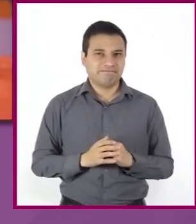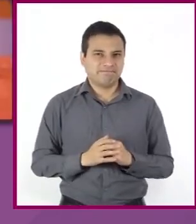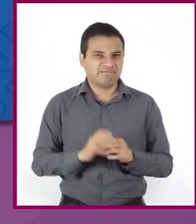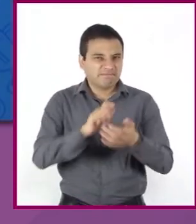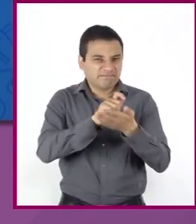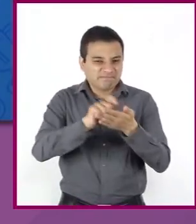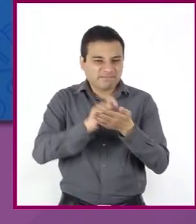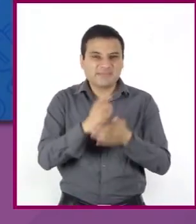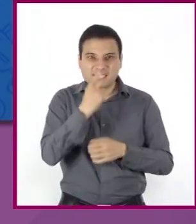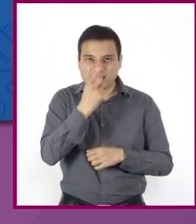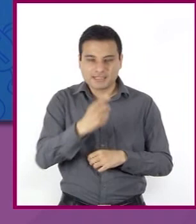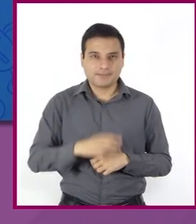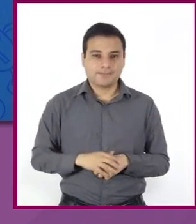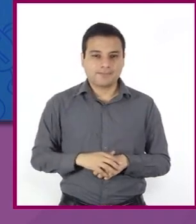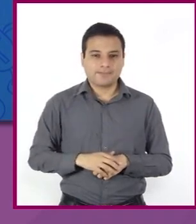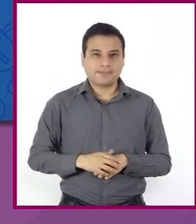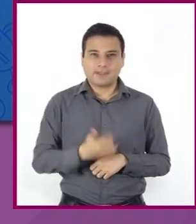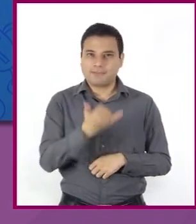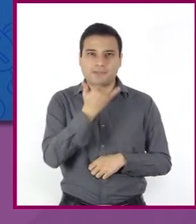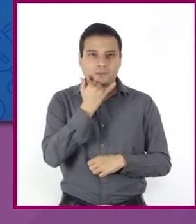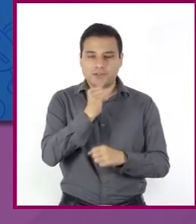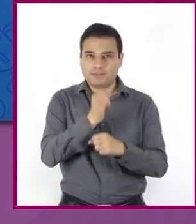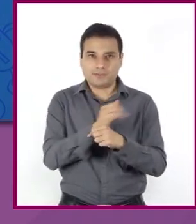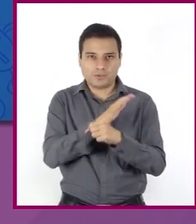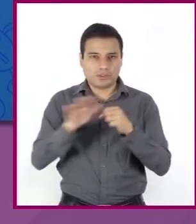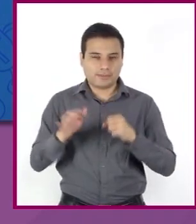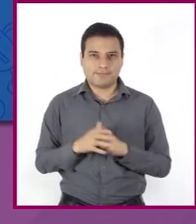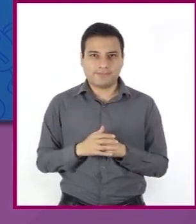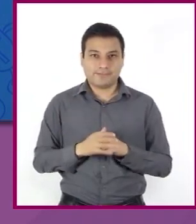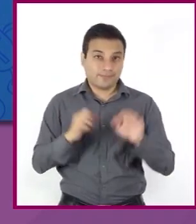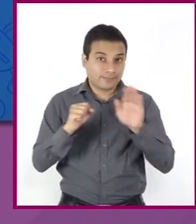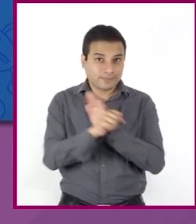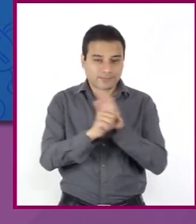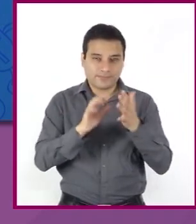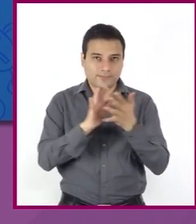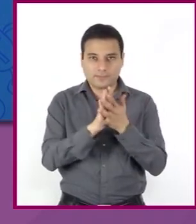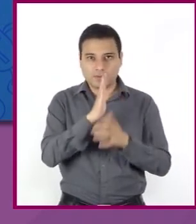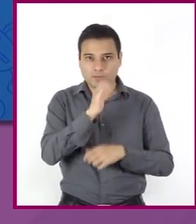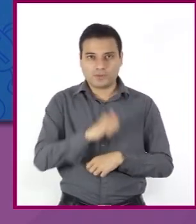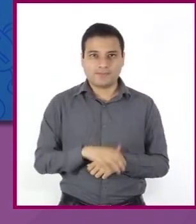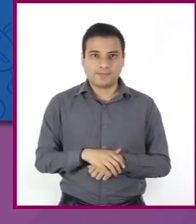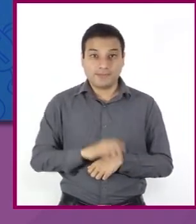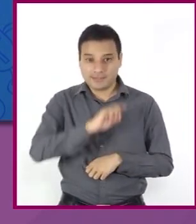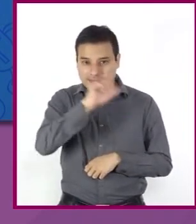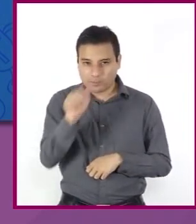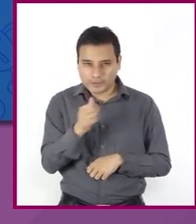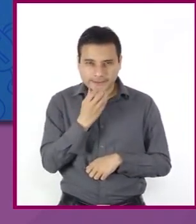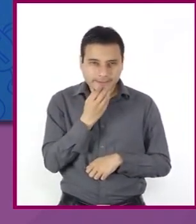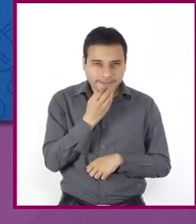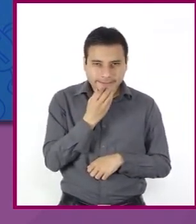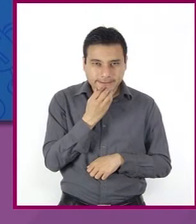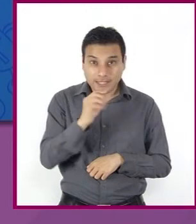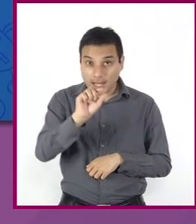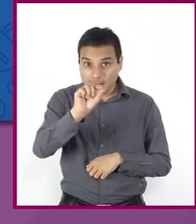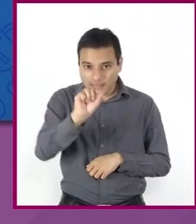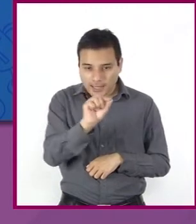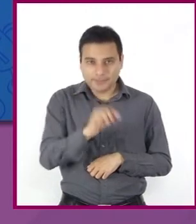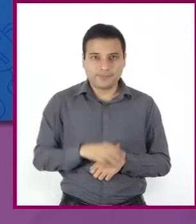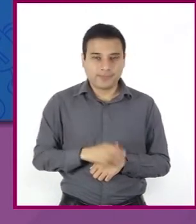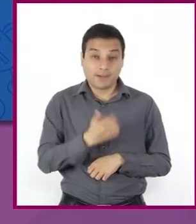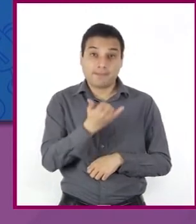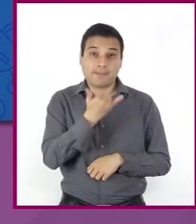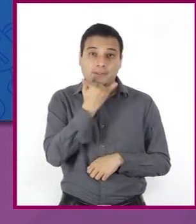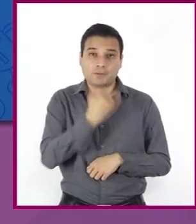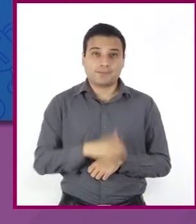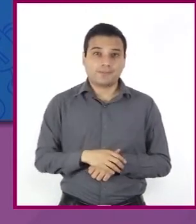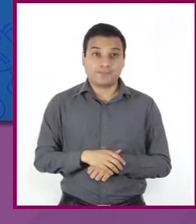decía: perdón imposible que cumpla su condena. Y con él cambió quedó: perdón